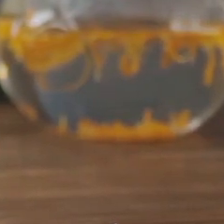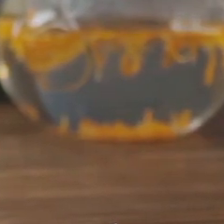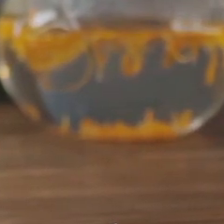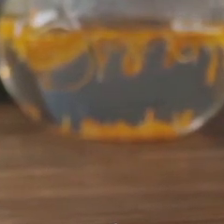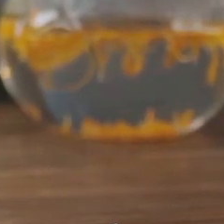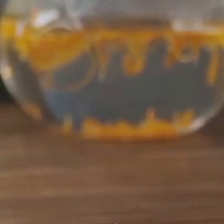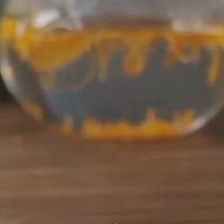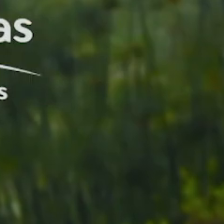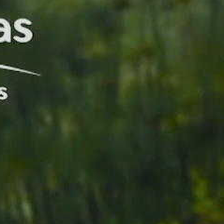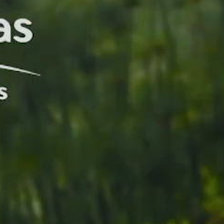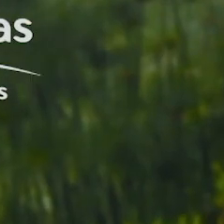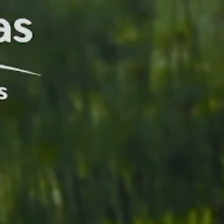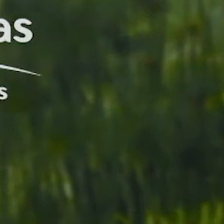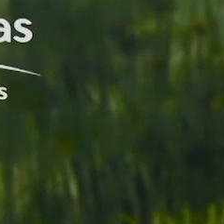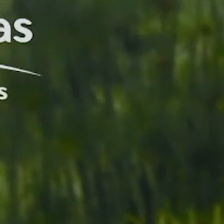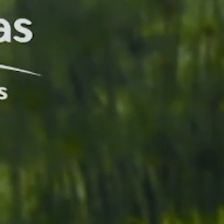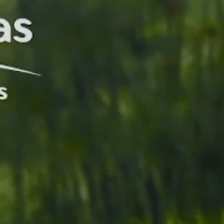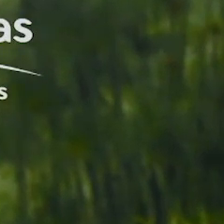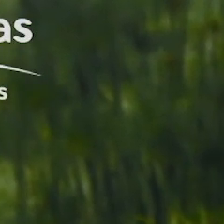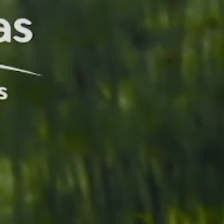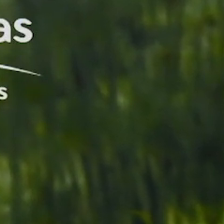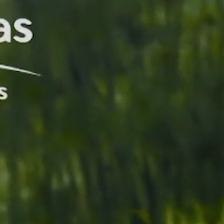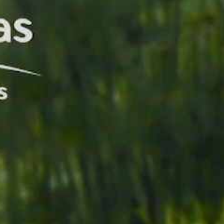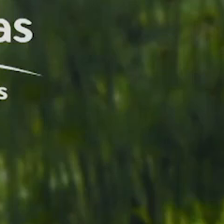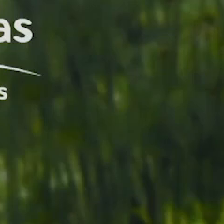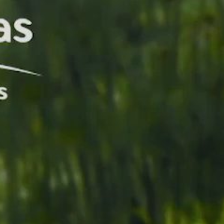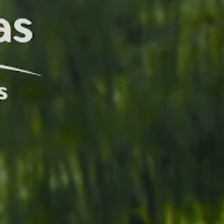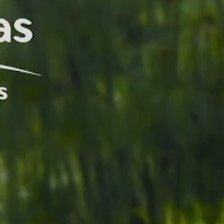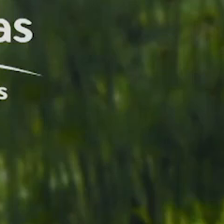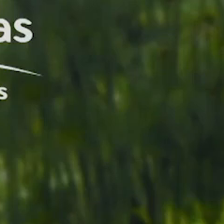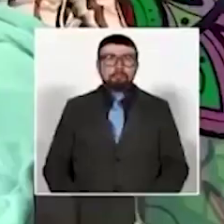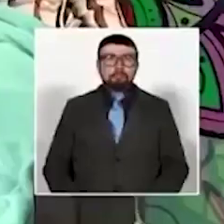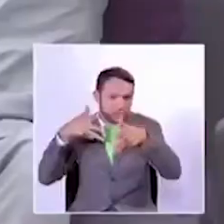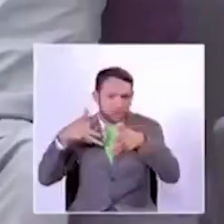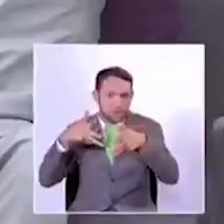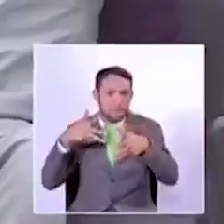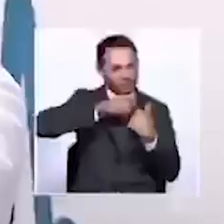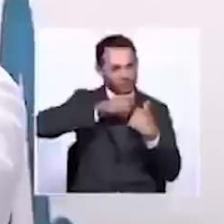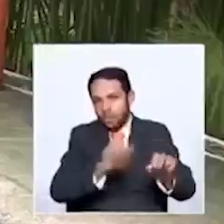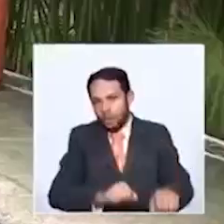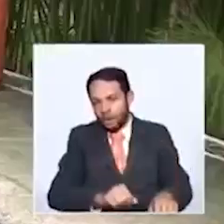Jugo protector gástrico, la alternativa más saludable.